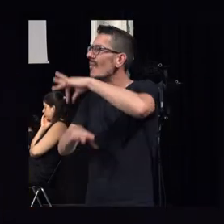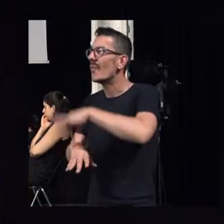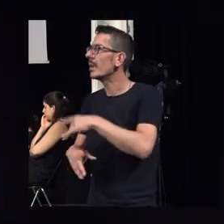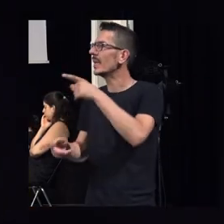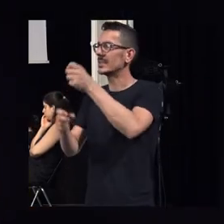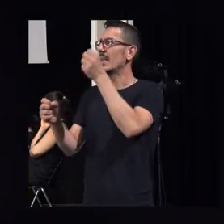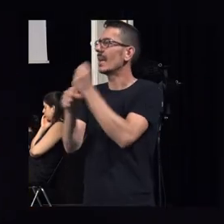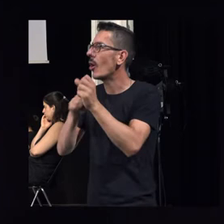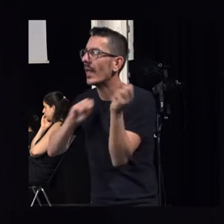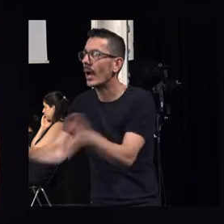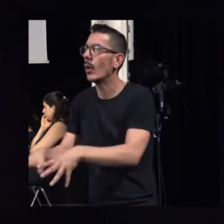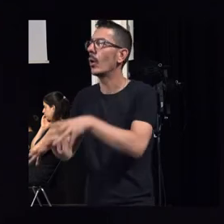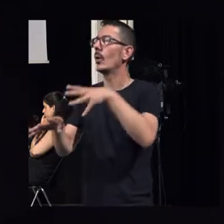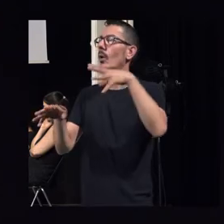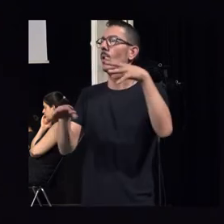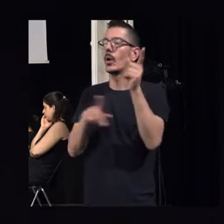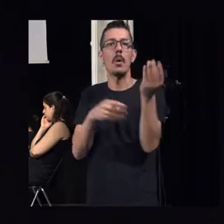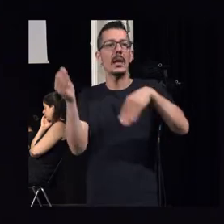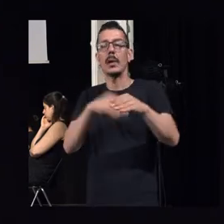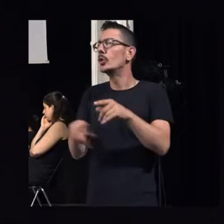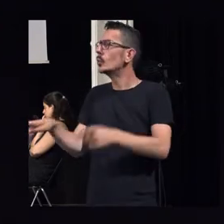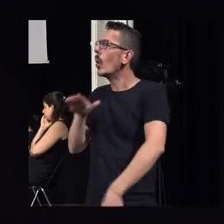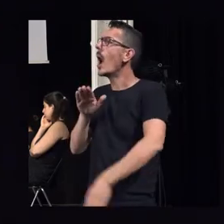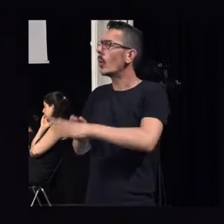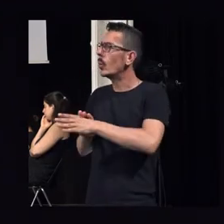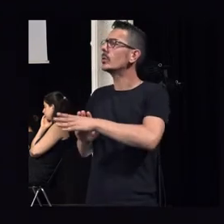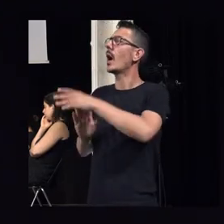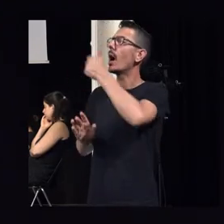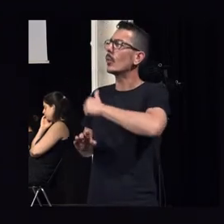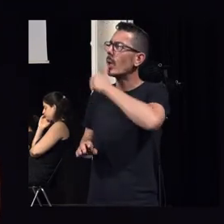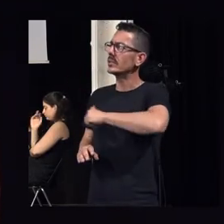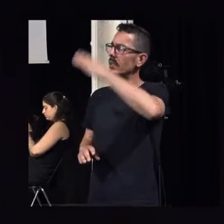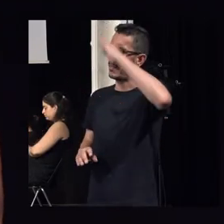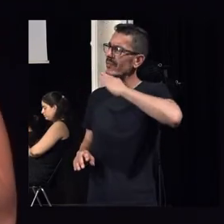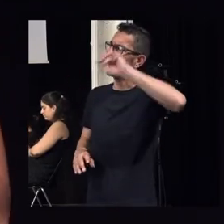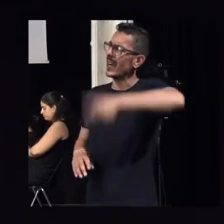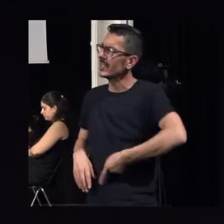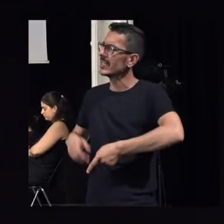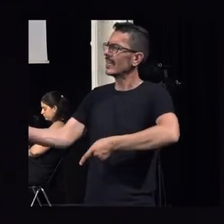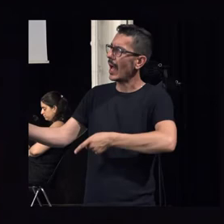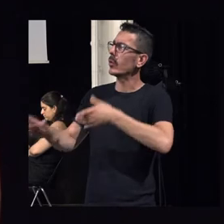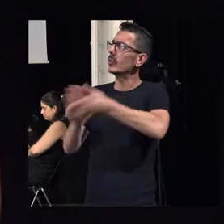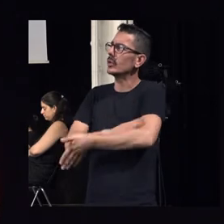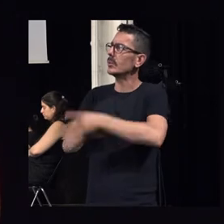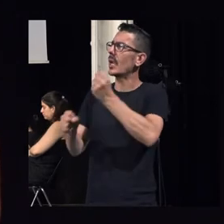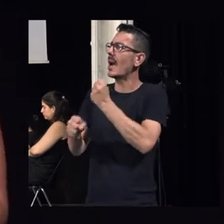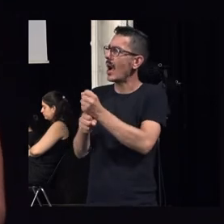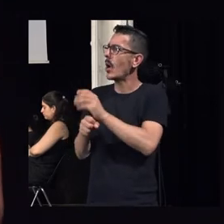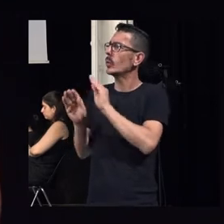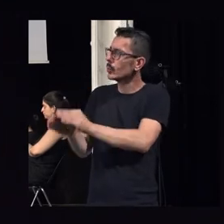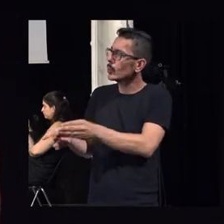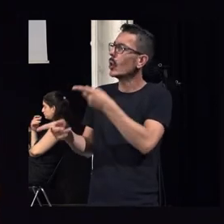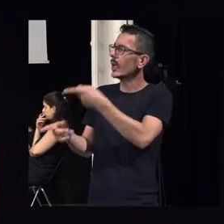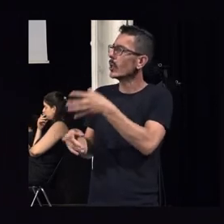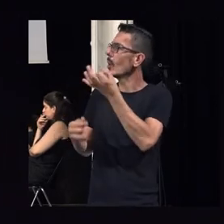de que seguimos aguantando al patriarcado por nuestro trabajo y que lo tenemos que dejar y nos tenemos que reconvertir